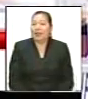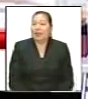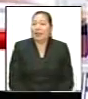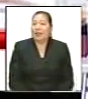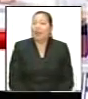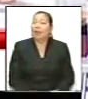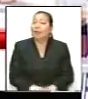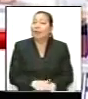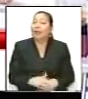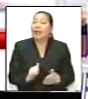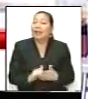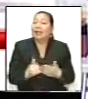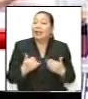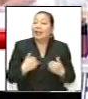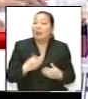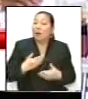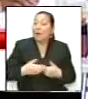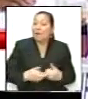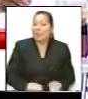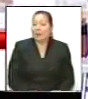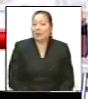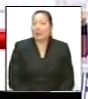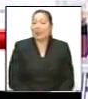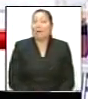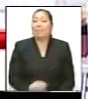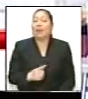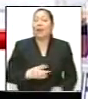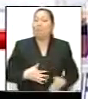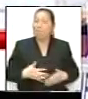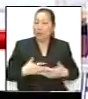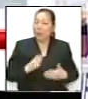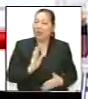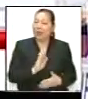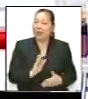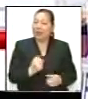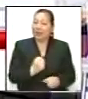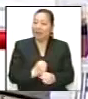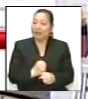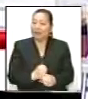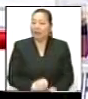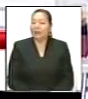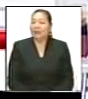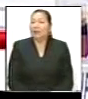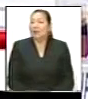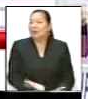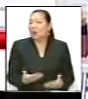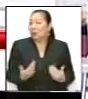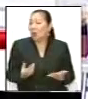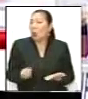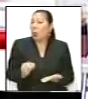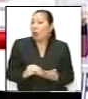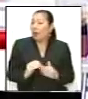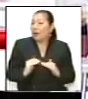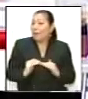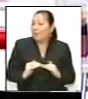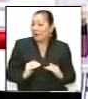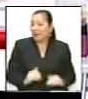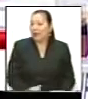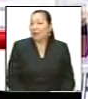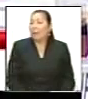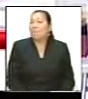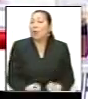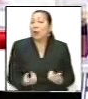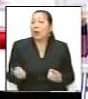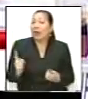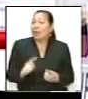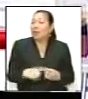los trámites que tienen que hacer, los procedimientos, para poder ellos elaborar quizás hasta nuevamente perfiles, presidenta, porque